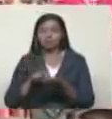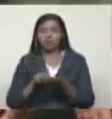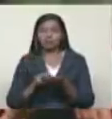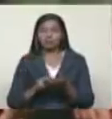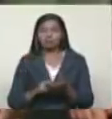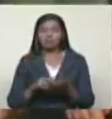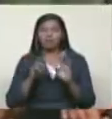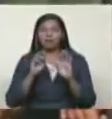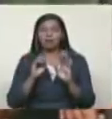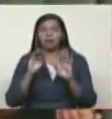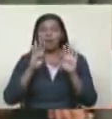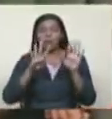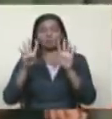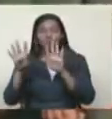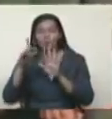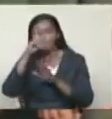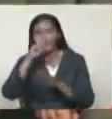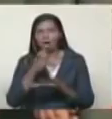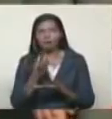99.